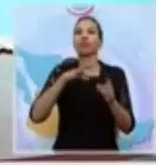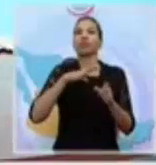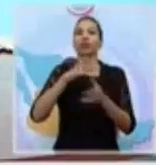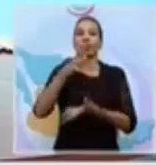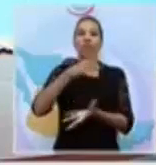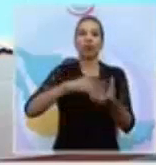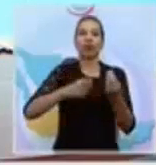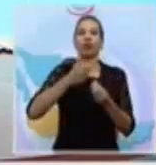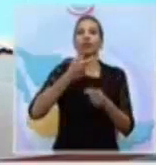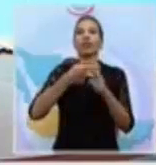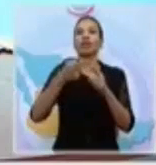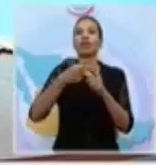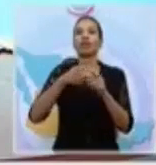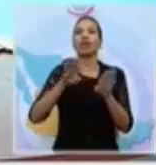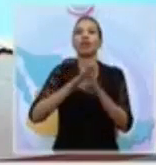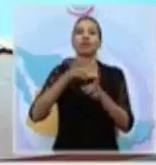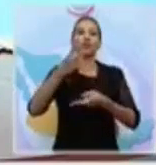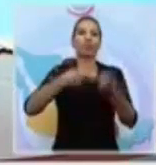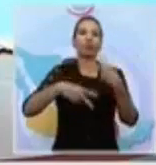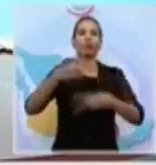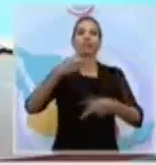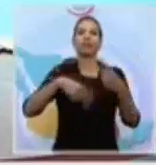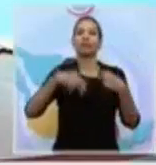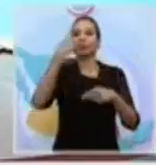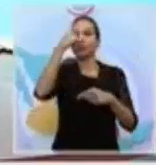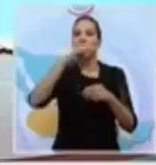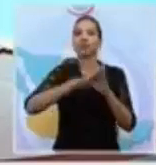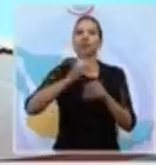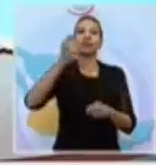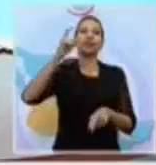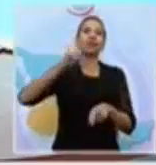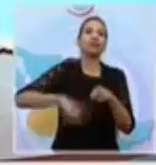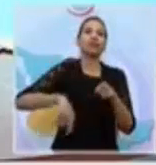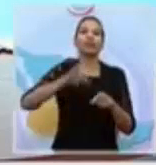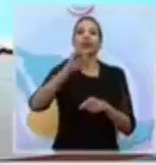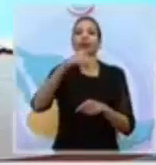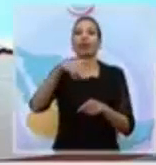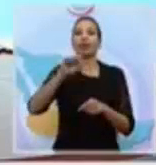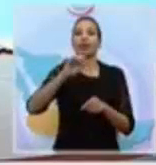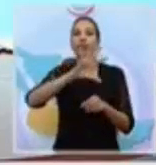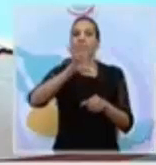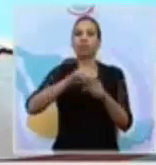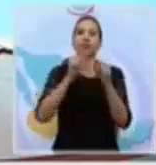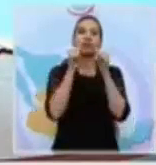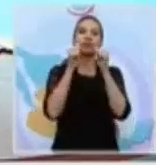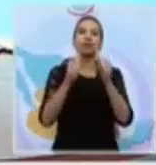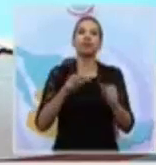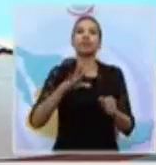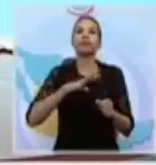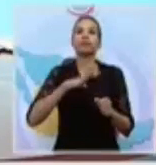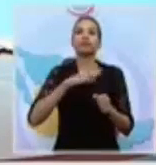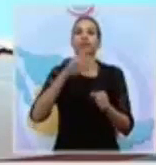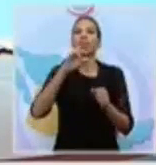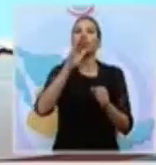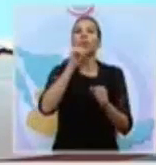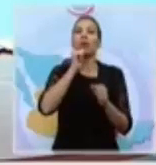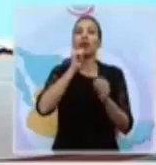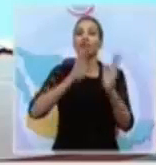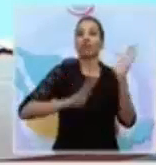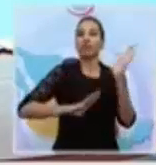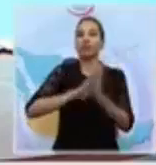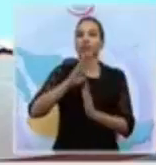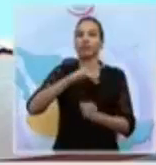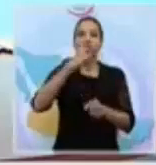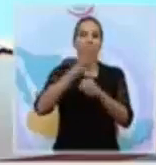subcontratación y otras triquiñuelas que llevan a la evasión del IMSS, cuya cobertura dejó de crecer. En